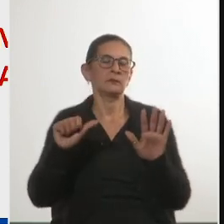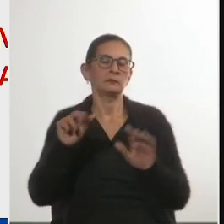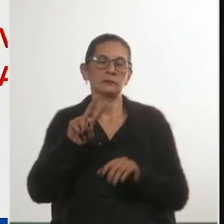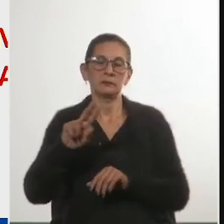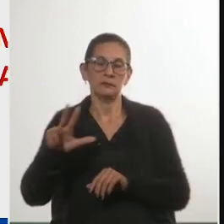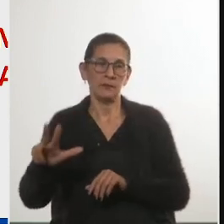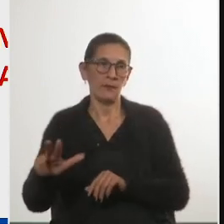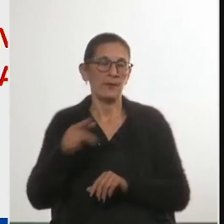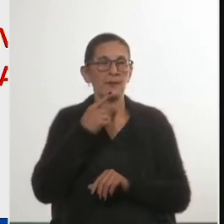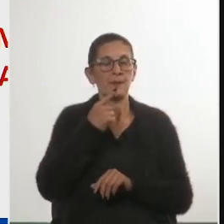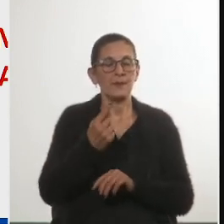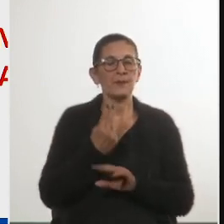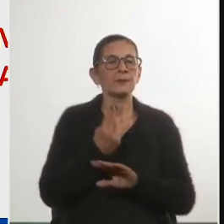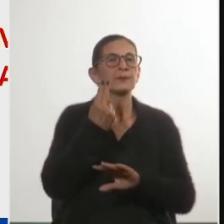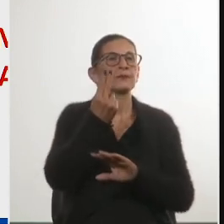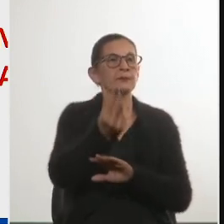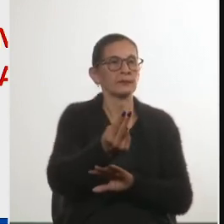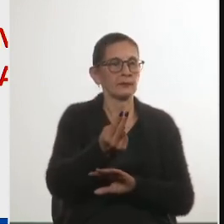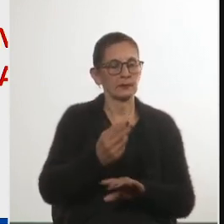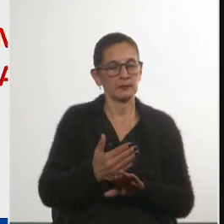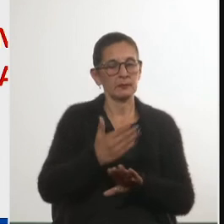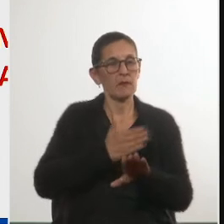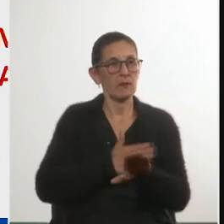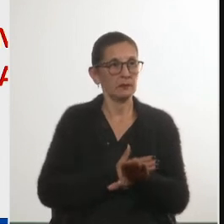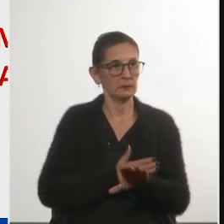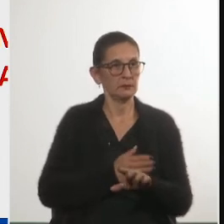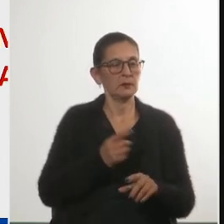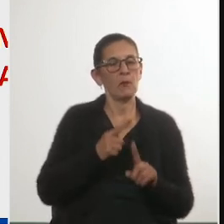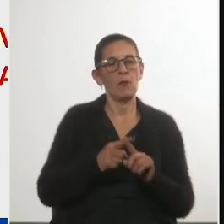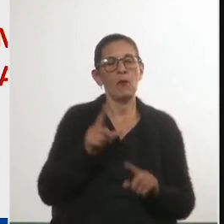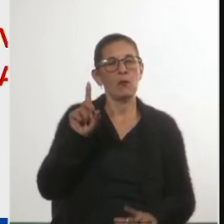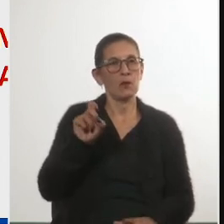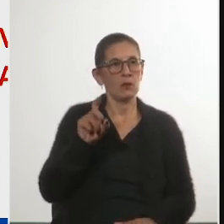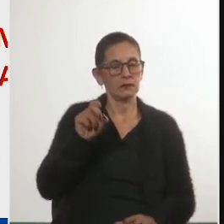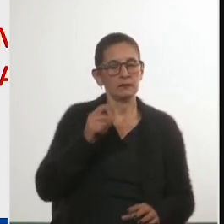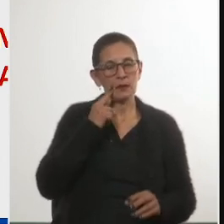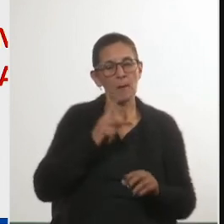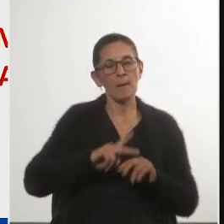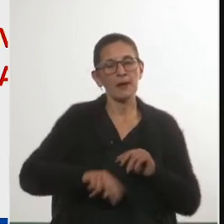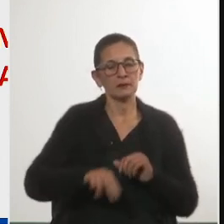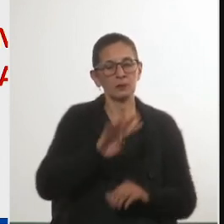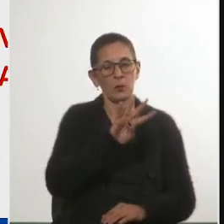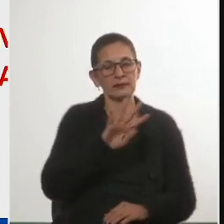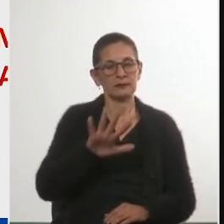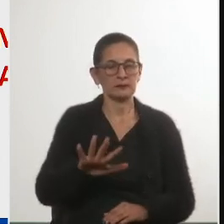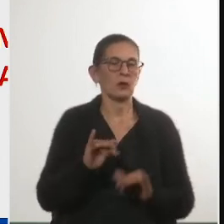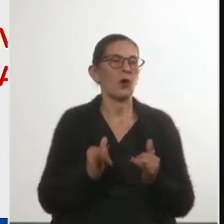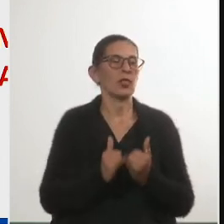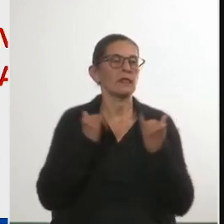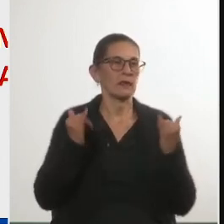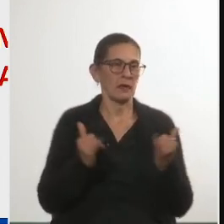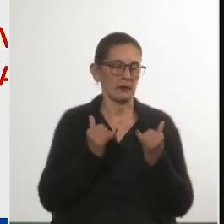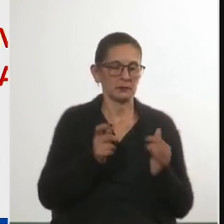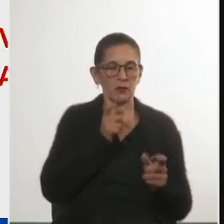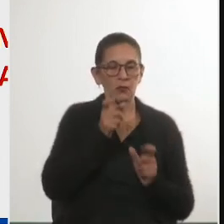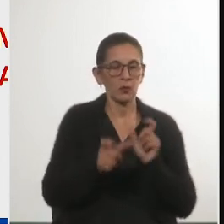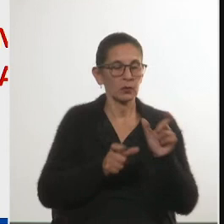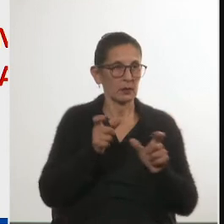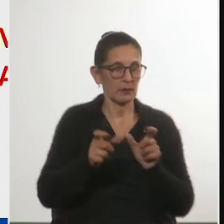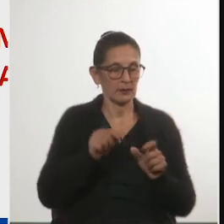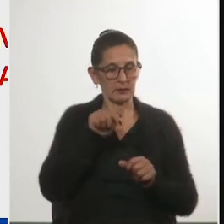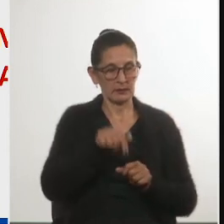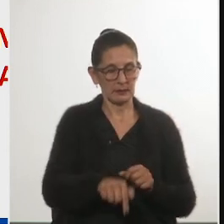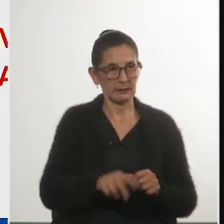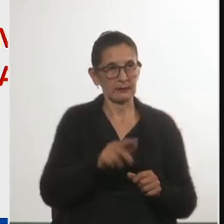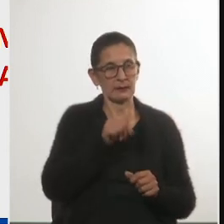1076-023, autorizó la excepcionalidad temporal solicitada por OCE por el plazo de 45 días, fundamentando